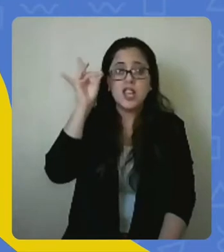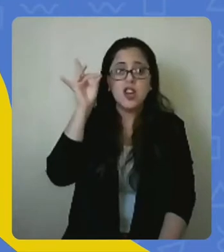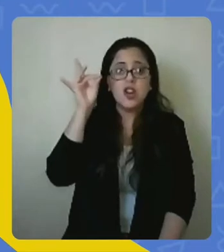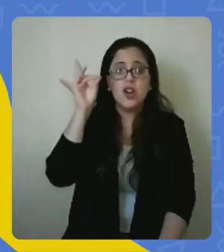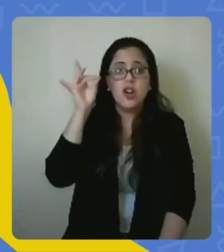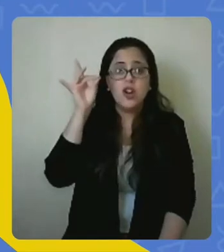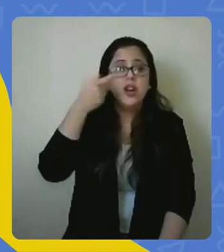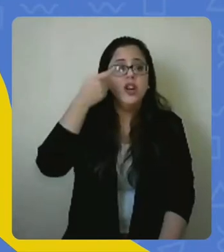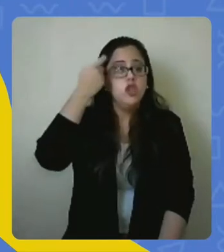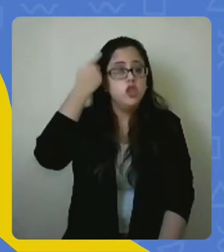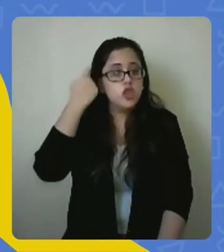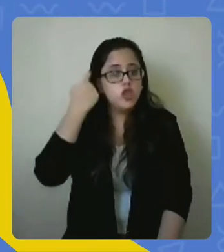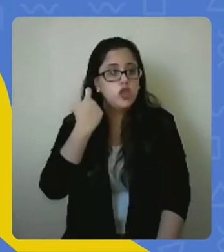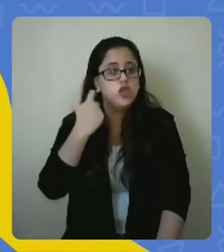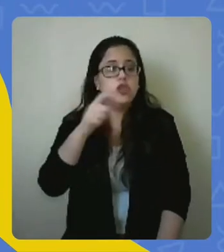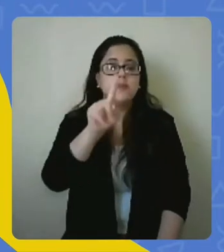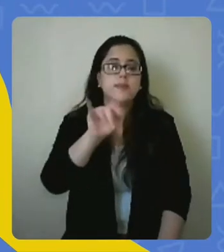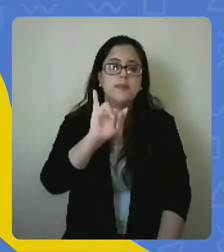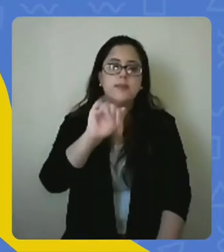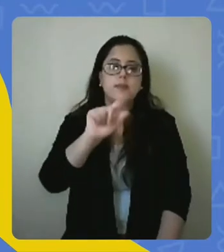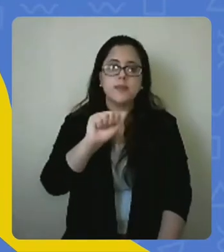tienen la